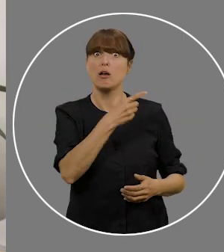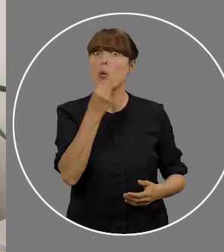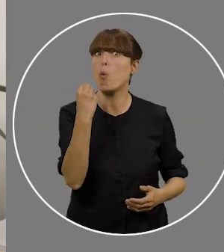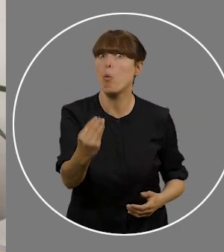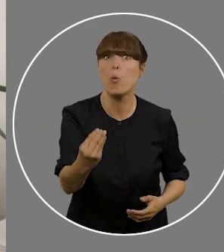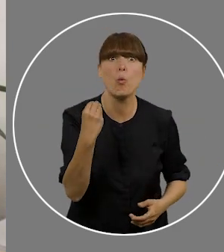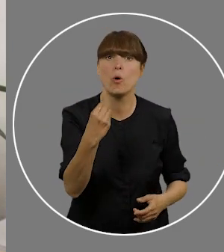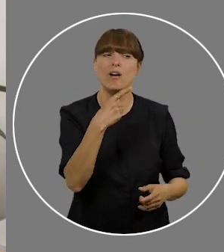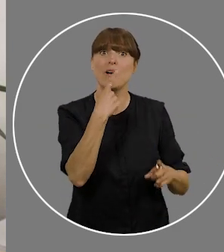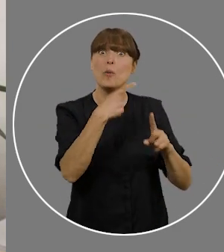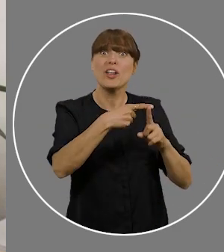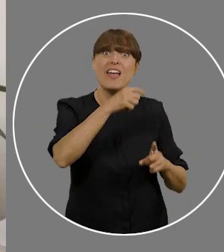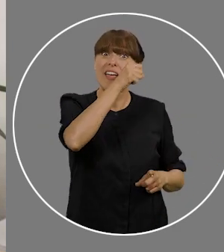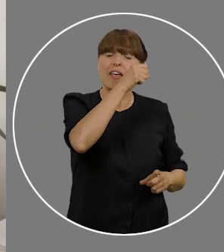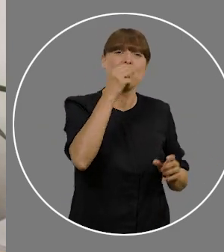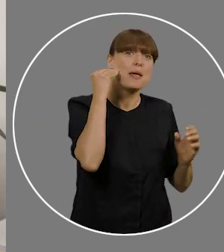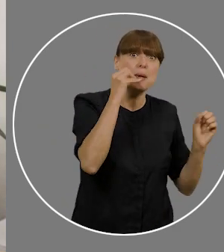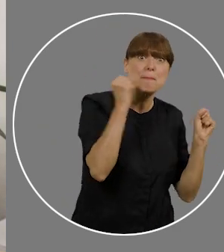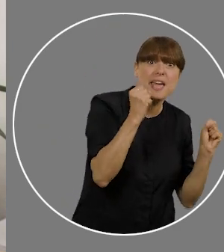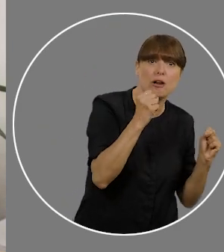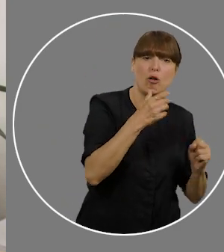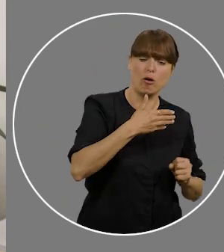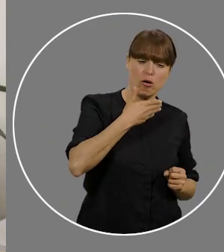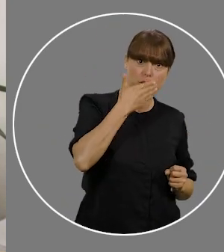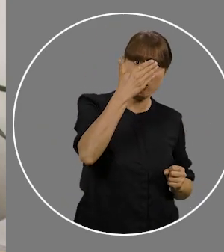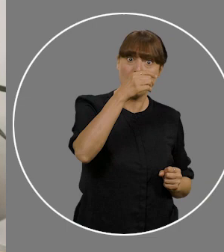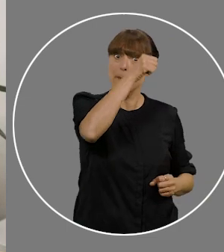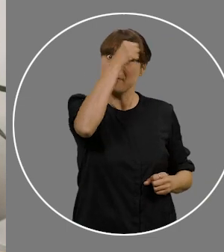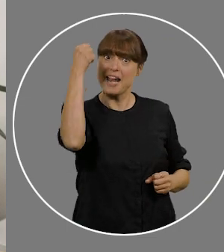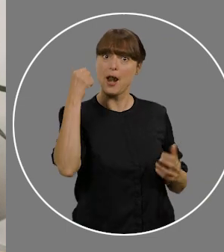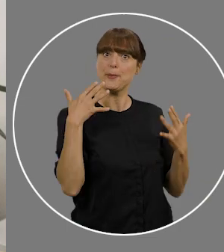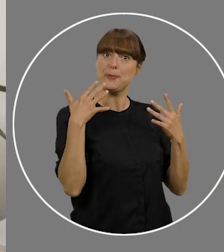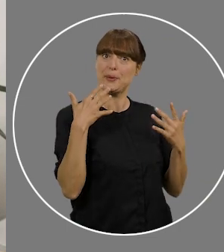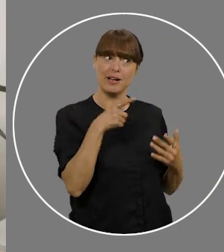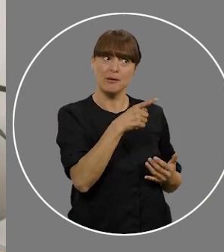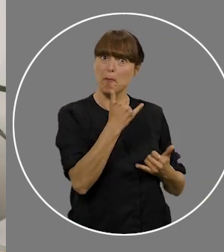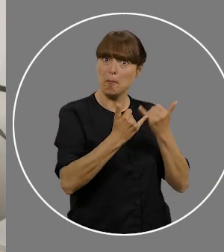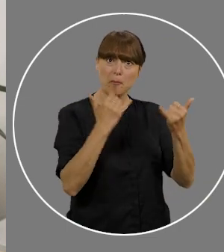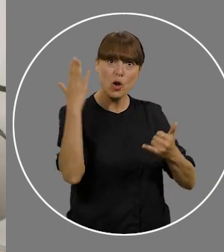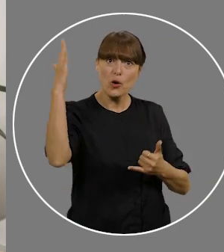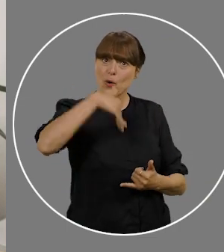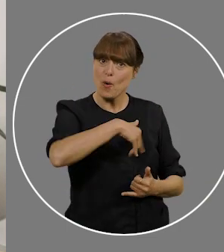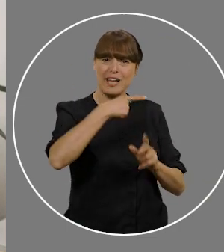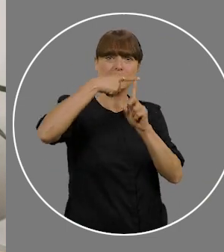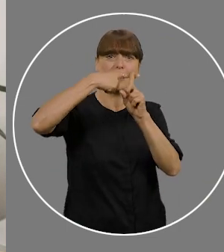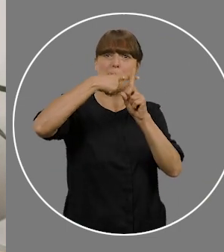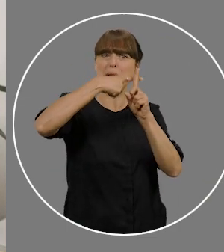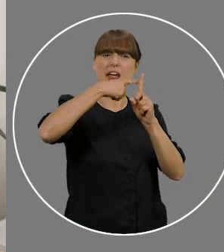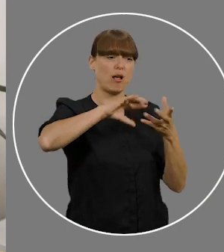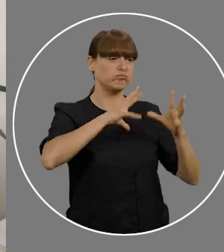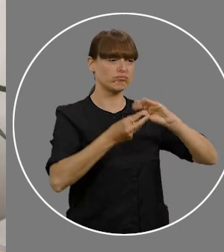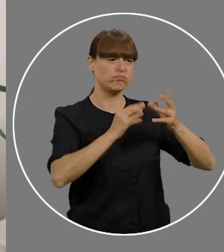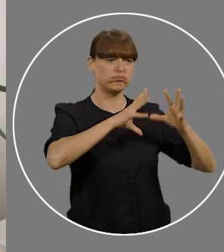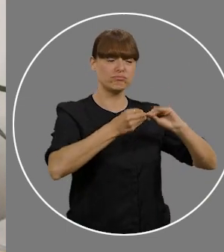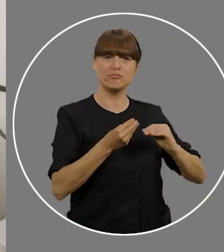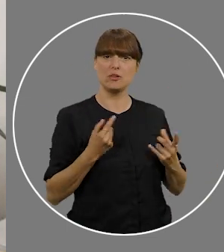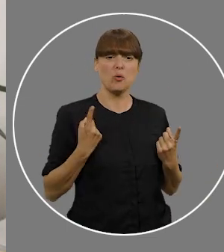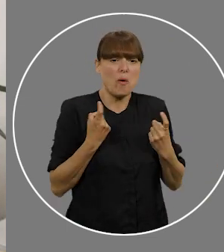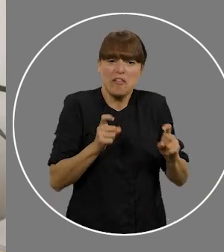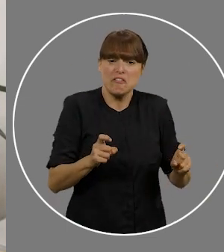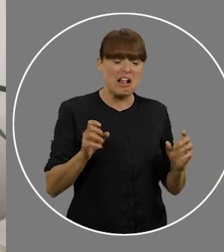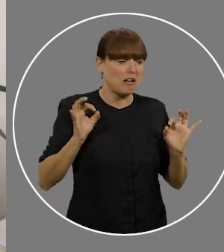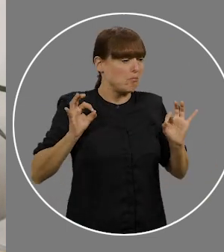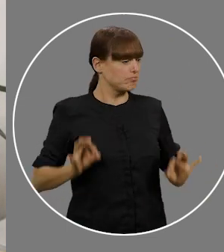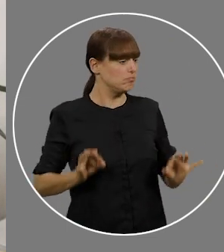en el invierno era caliente y en el verano era muy fresco. Es decir, que no hacía falta mucho. No necesitábamos mucho de